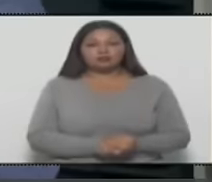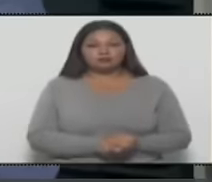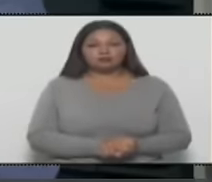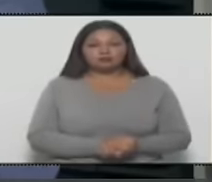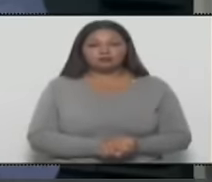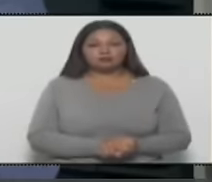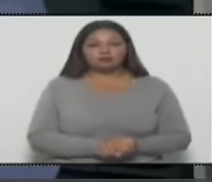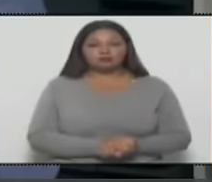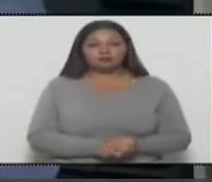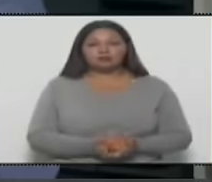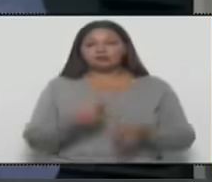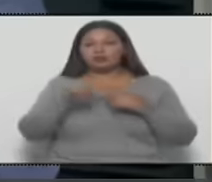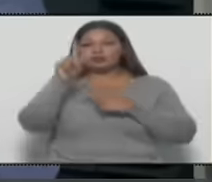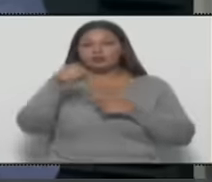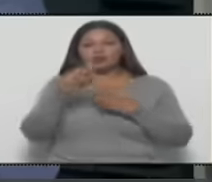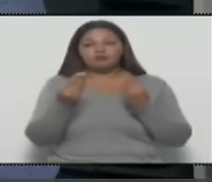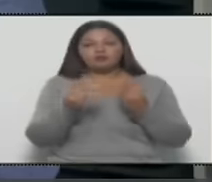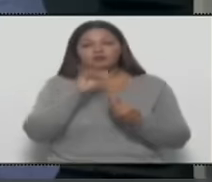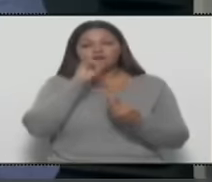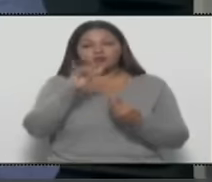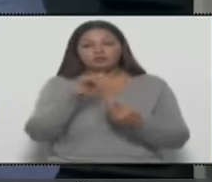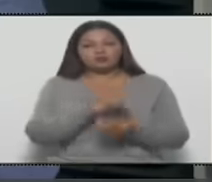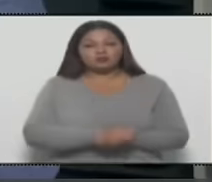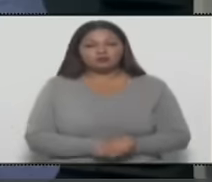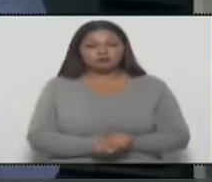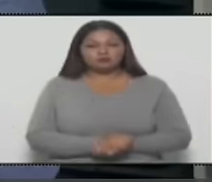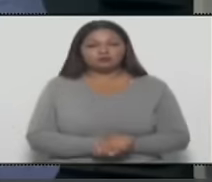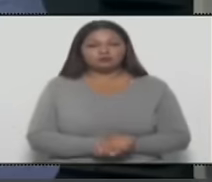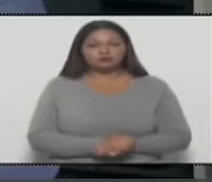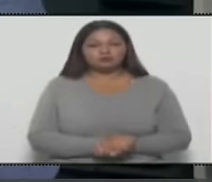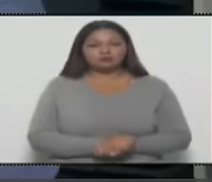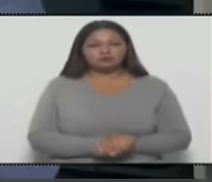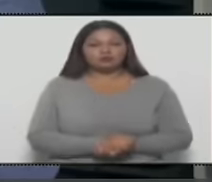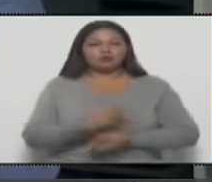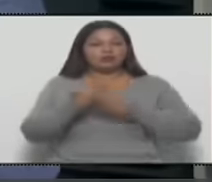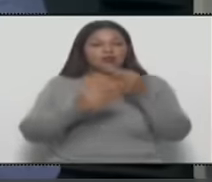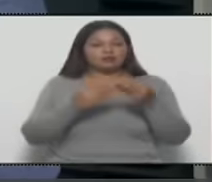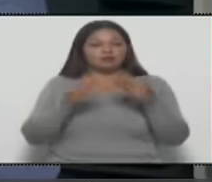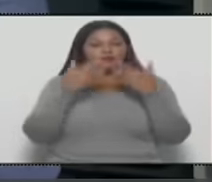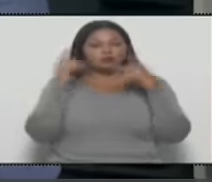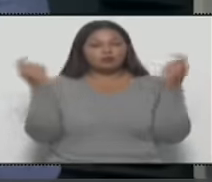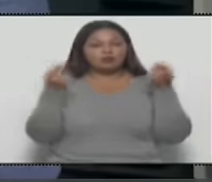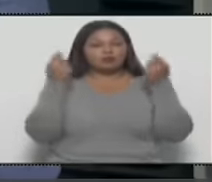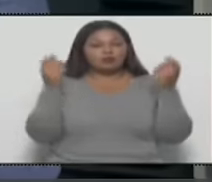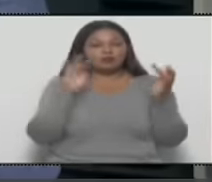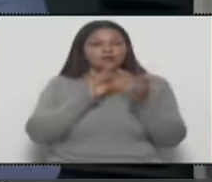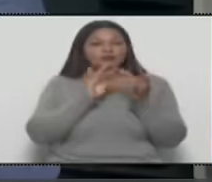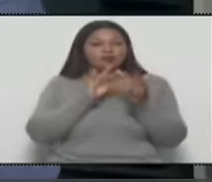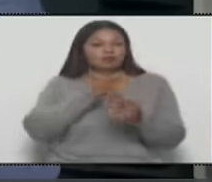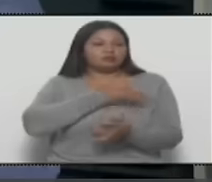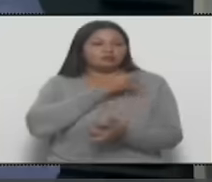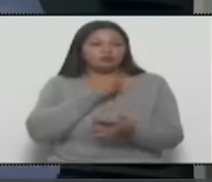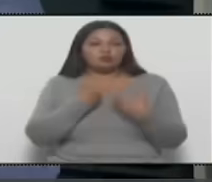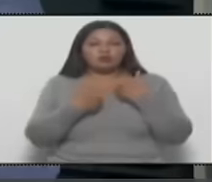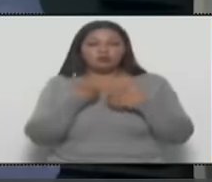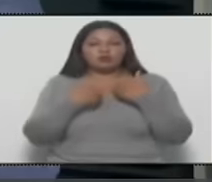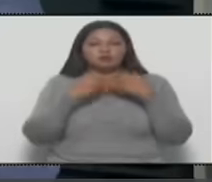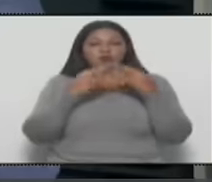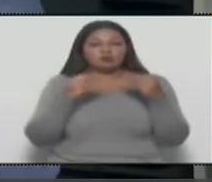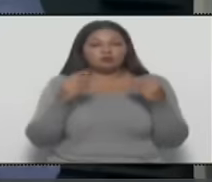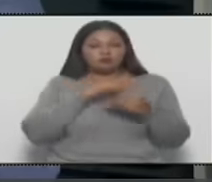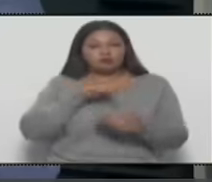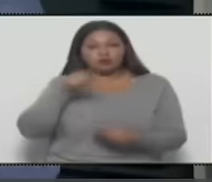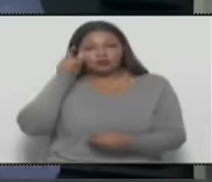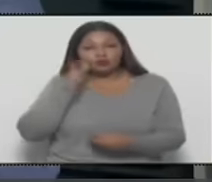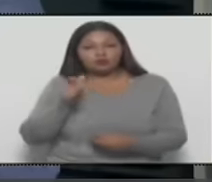cierto que hay mucha información que ha estado siendo publicada en las redes sociales para generar angustia y zozobra en el pueblo